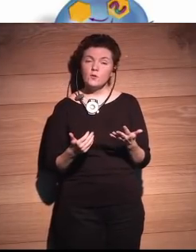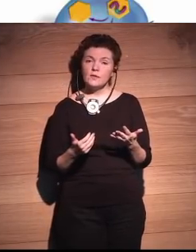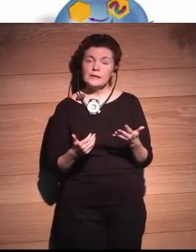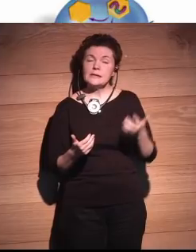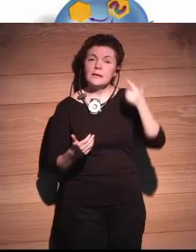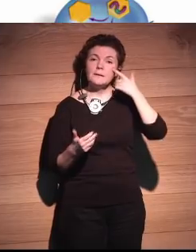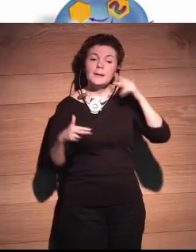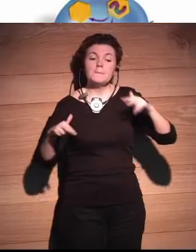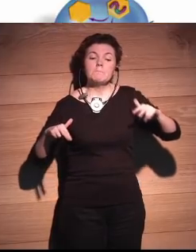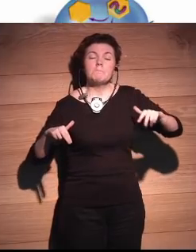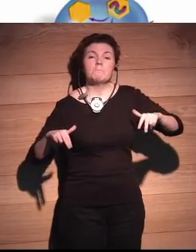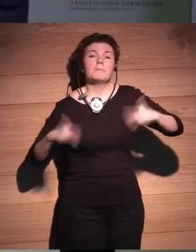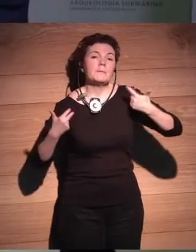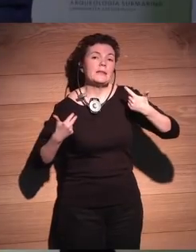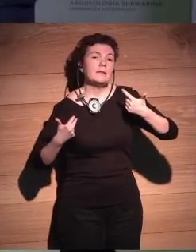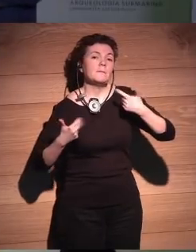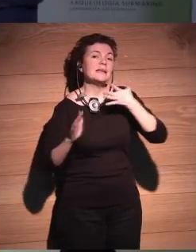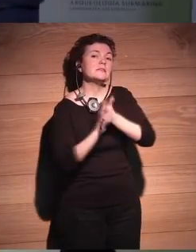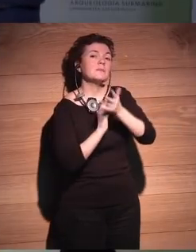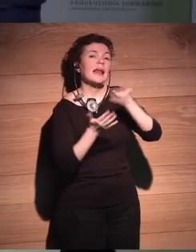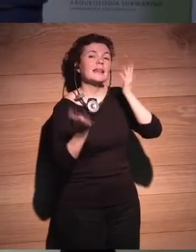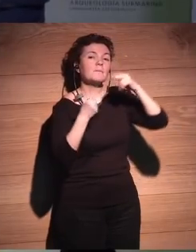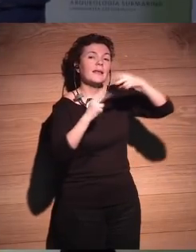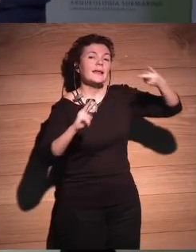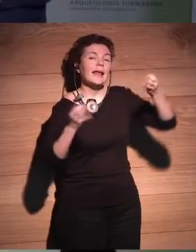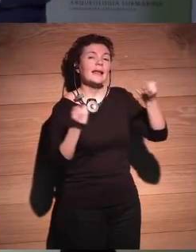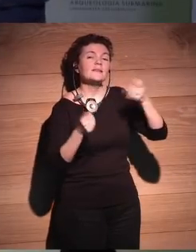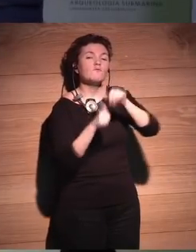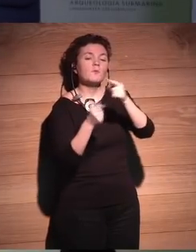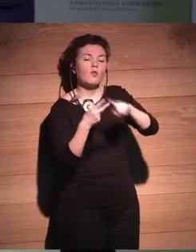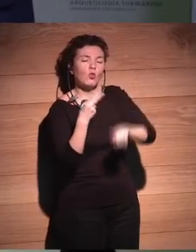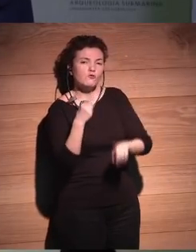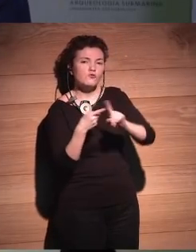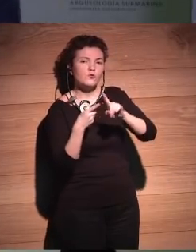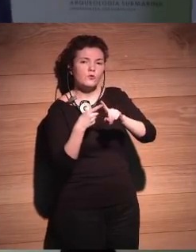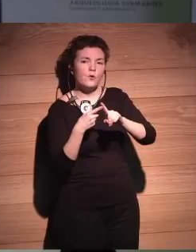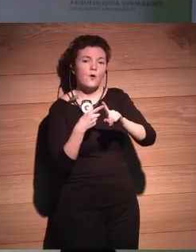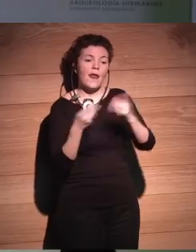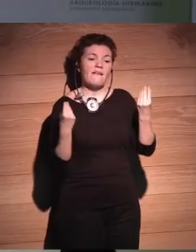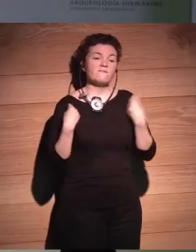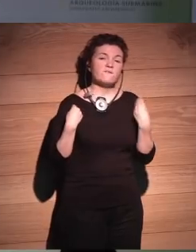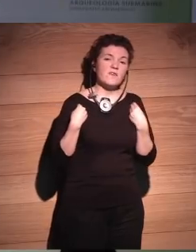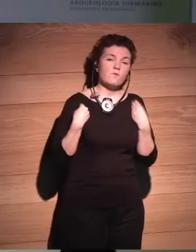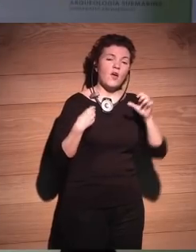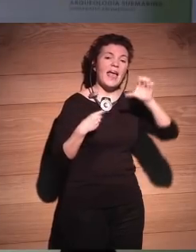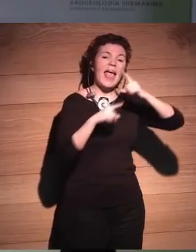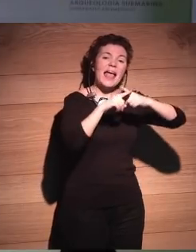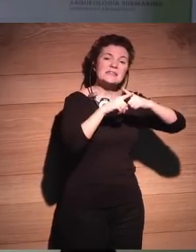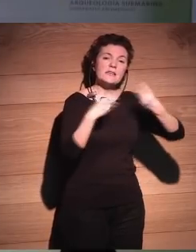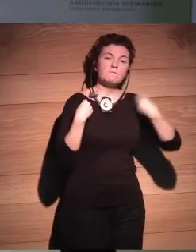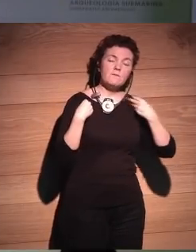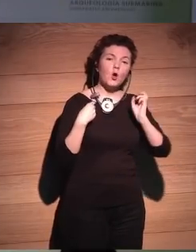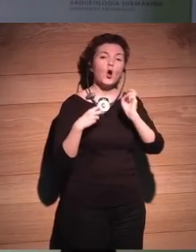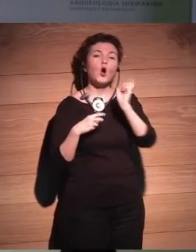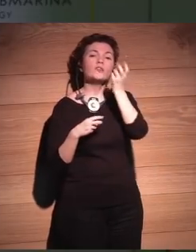permitidme que os diga lo que es la terapia génica. Tenemos dos formas de hacerlo. Una se llama ex vivo y la otra se llama in vivo. En este caso